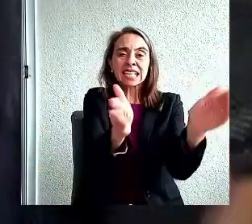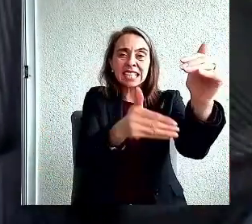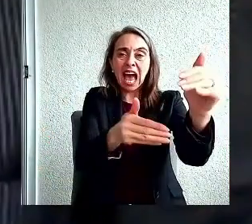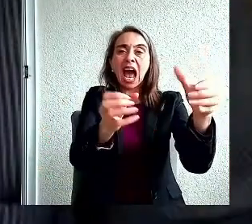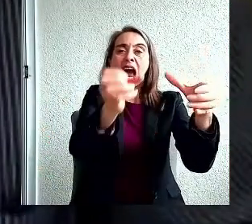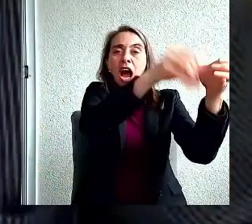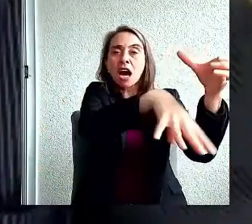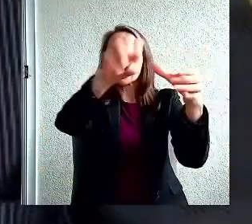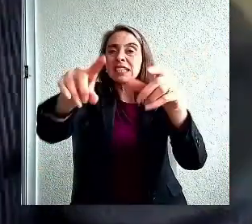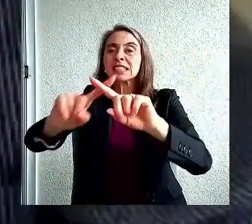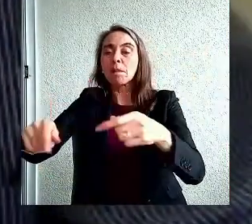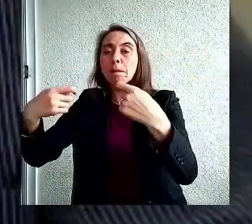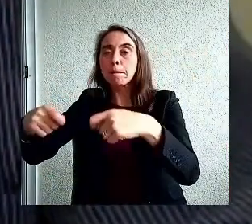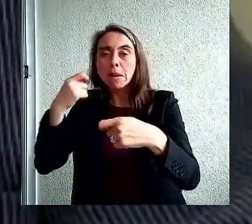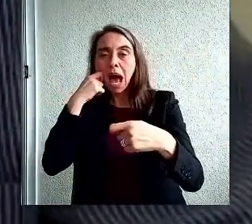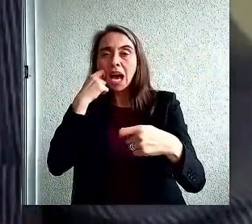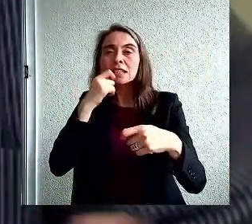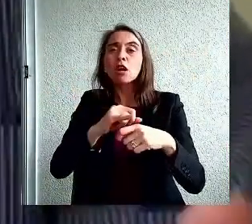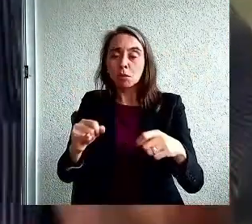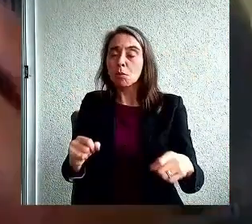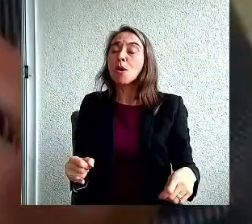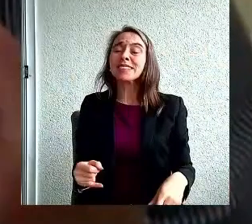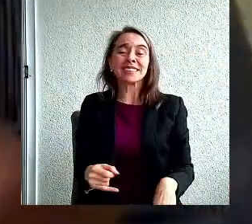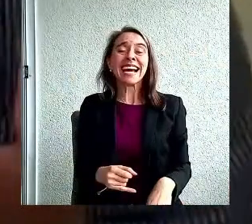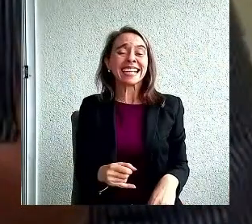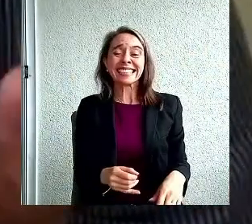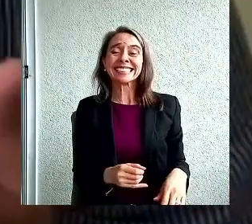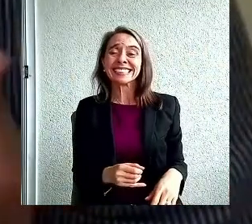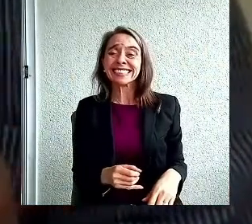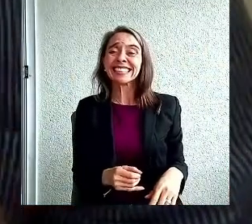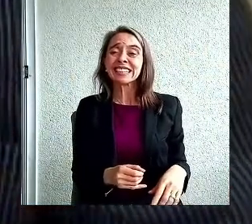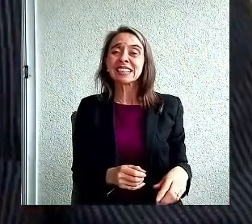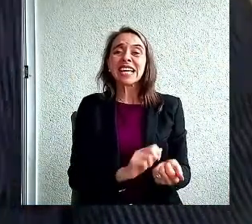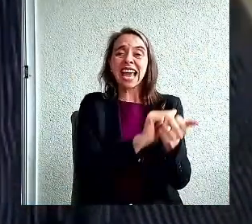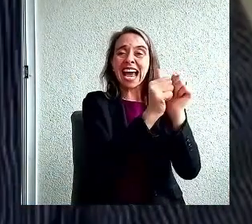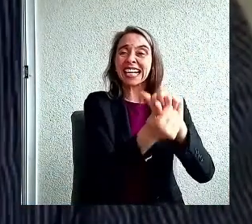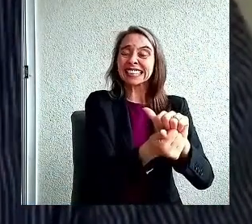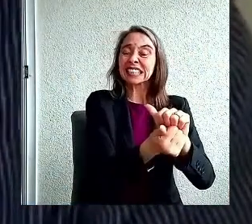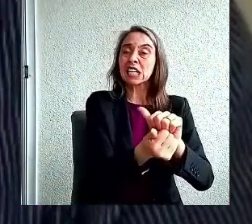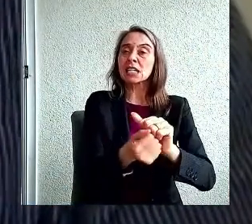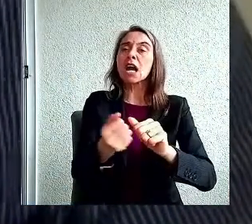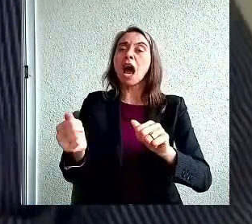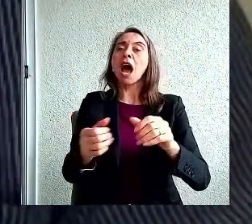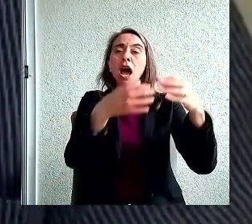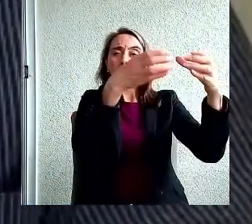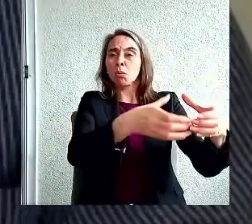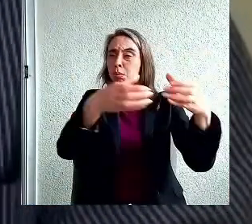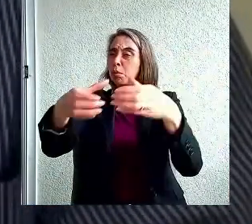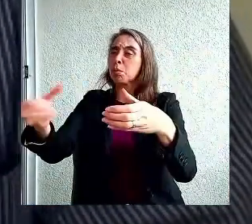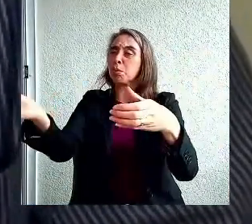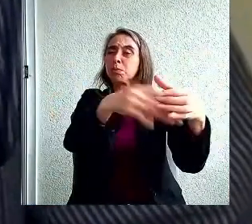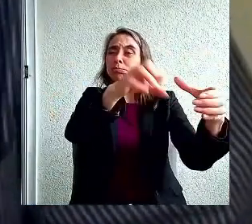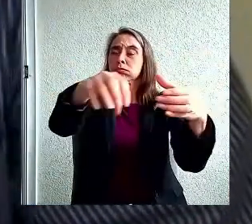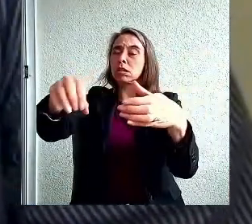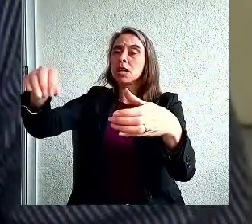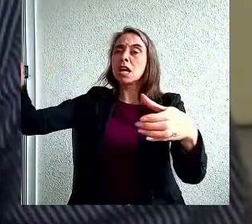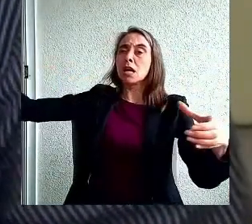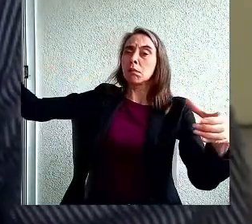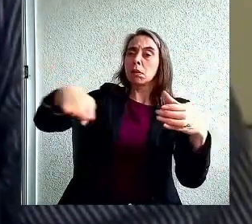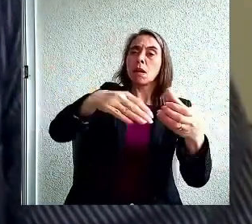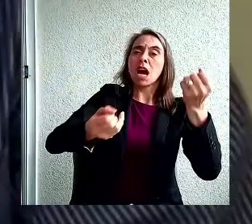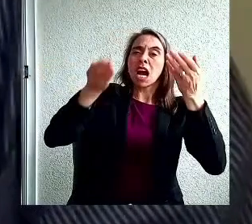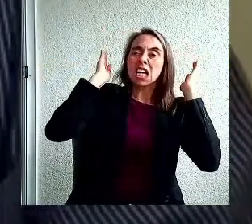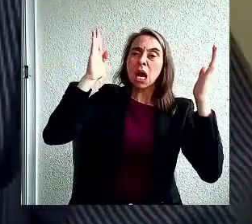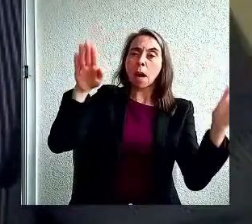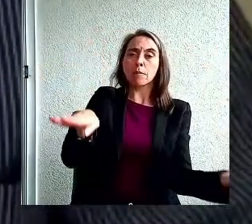una desazón. Entonces ahí es lo que digo yo, que tenemos que actuar en conjunto, los que toman